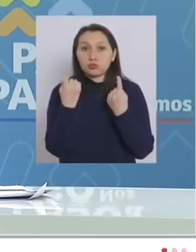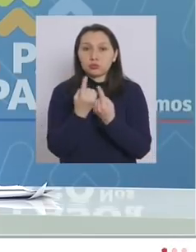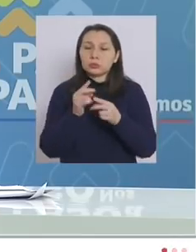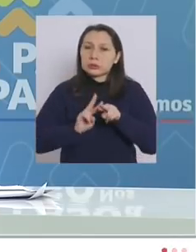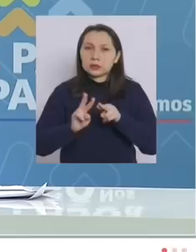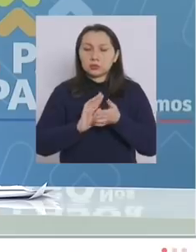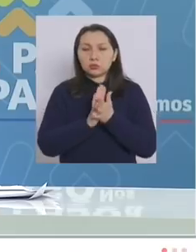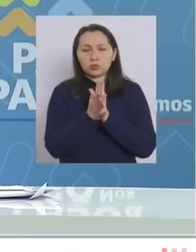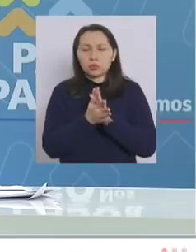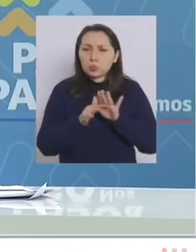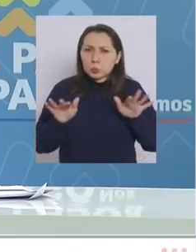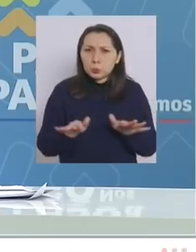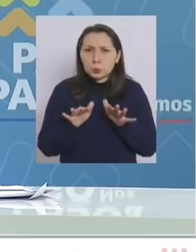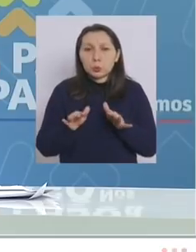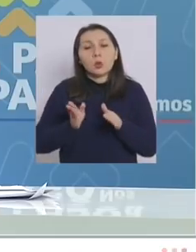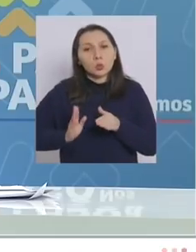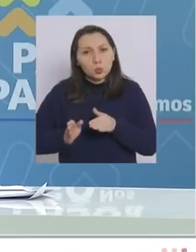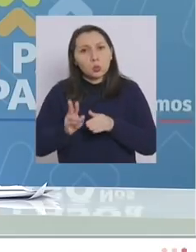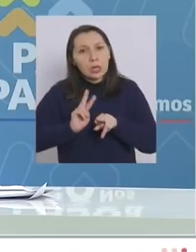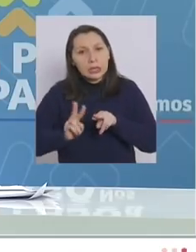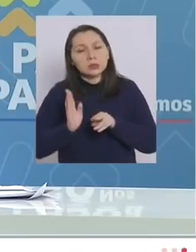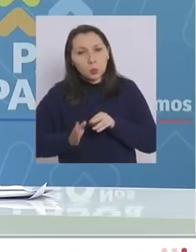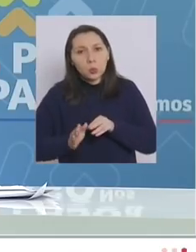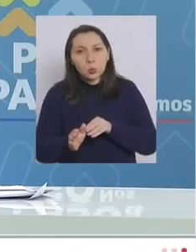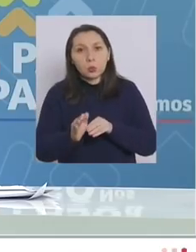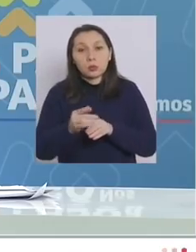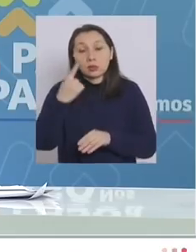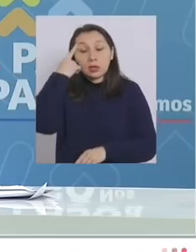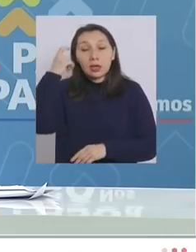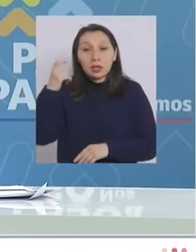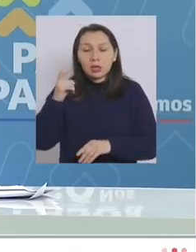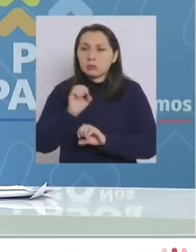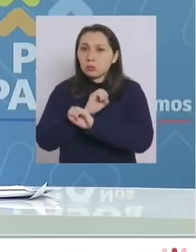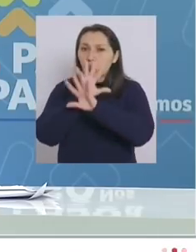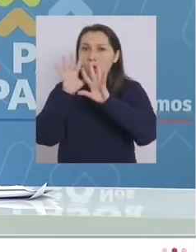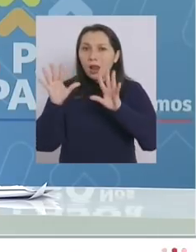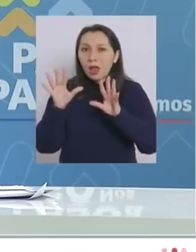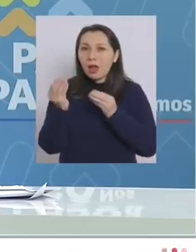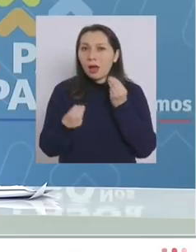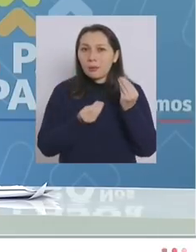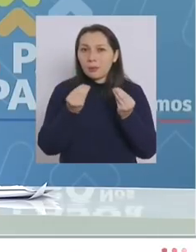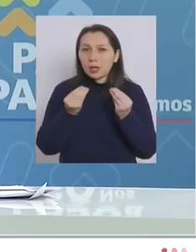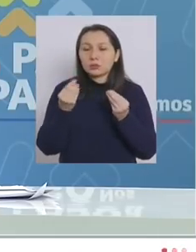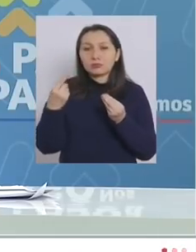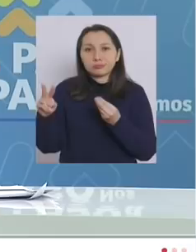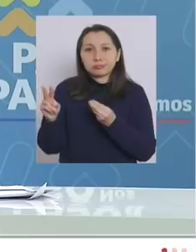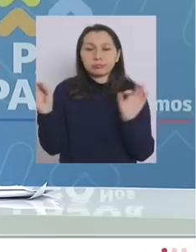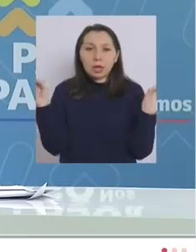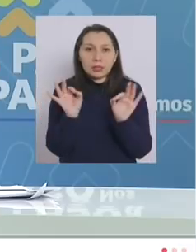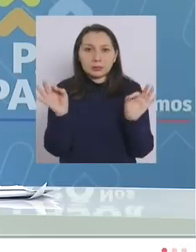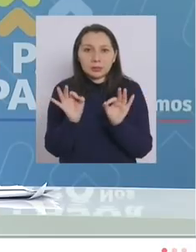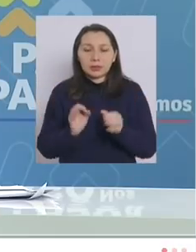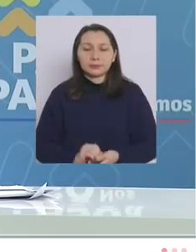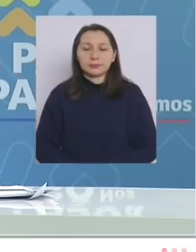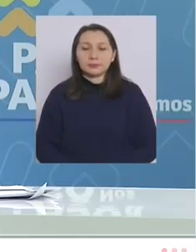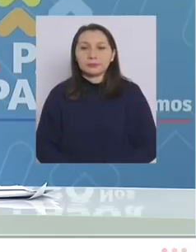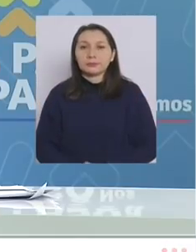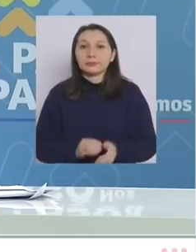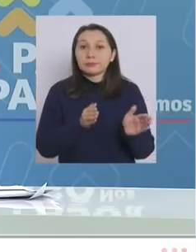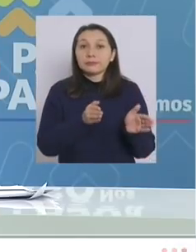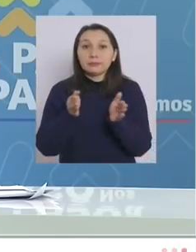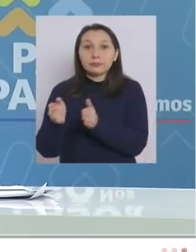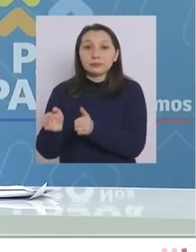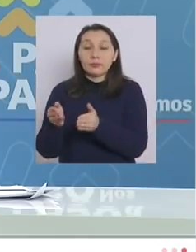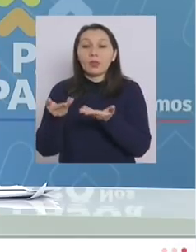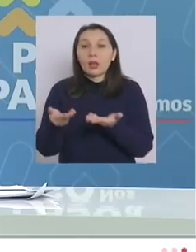hemos hecho todo el esfuerzo y lo seguiremos haciendo y creo que queda muy claro con su explicación. A